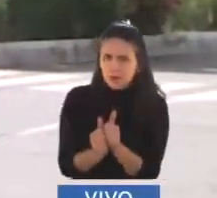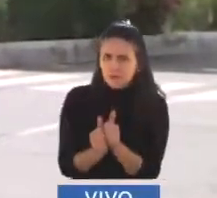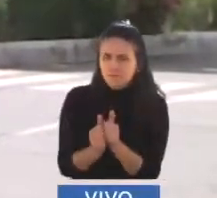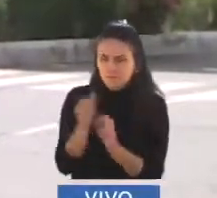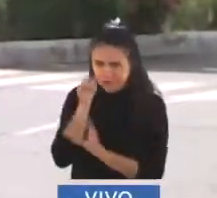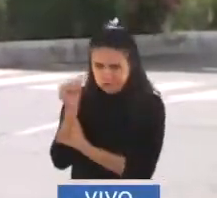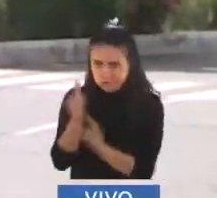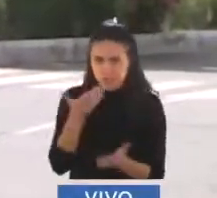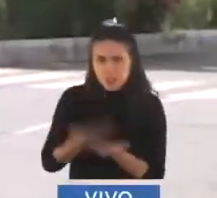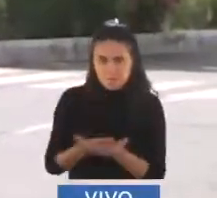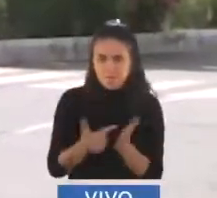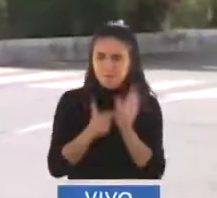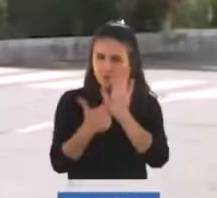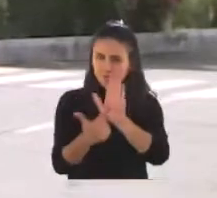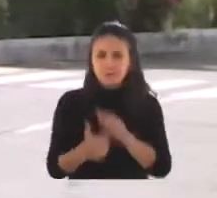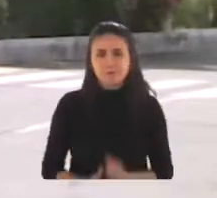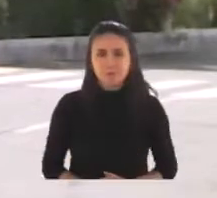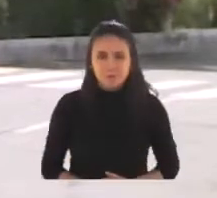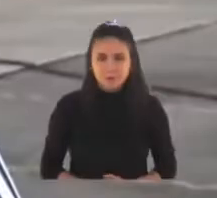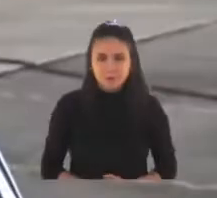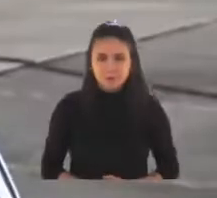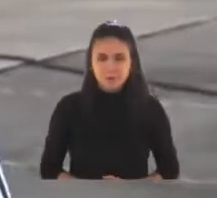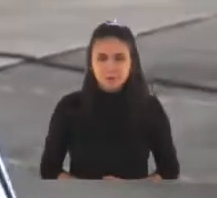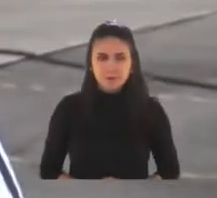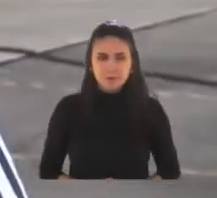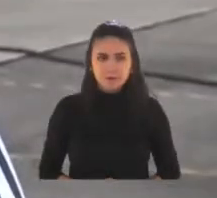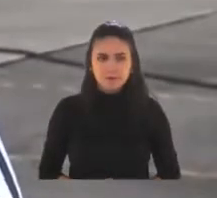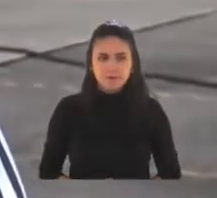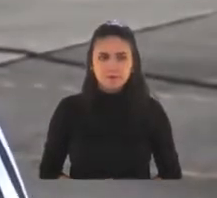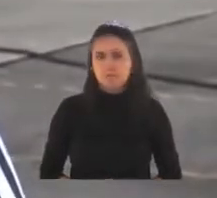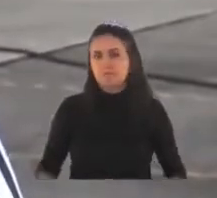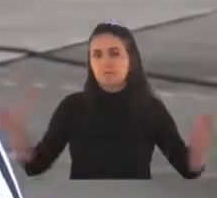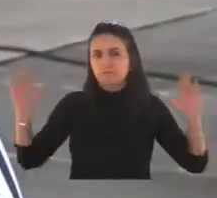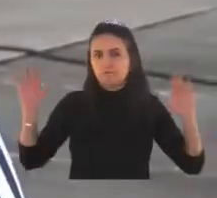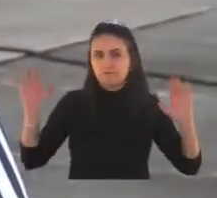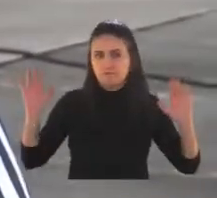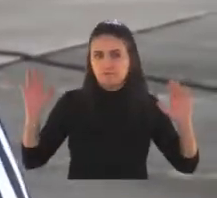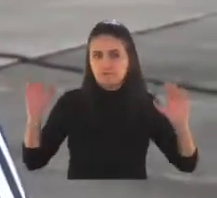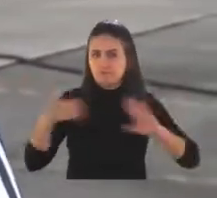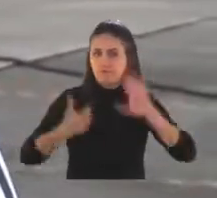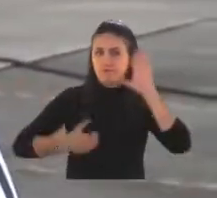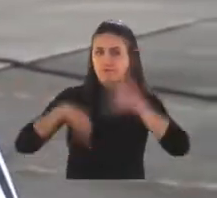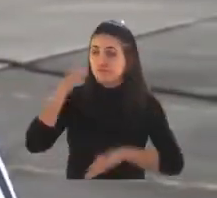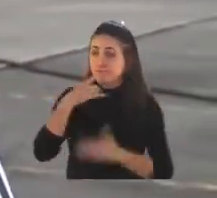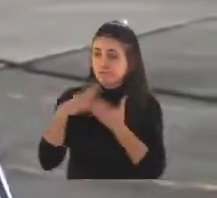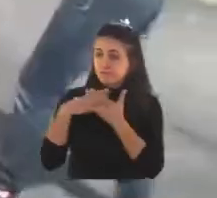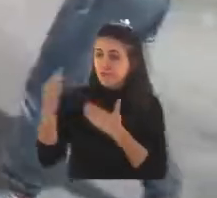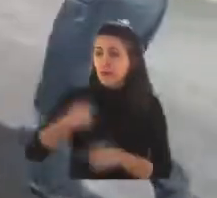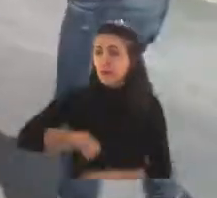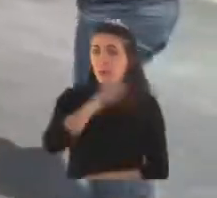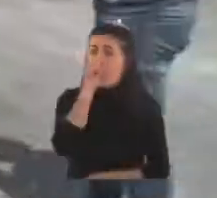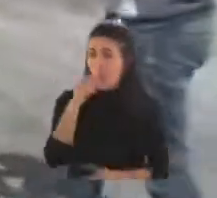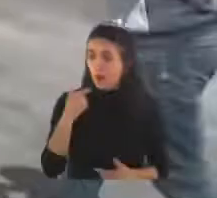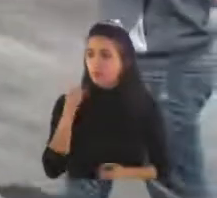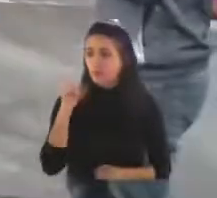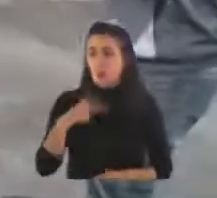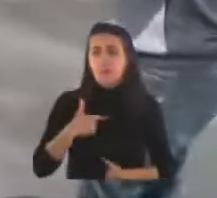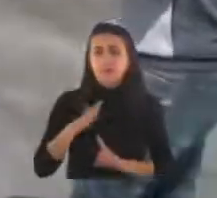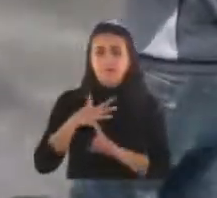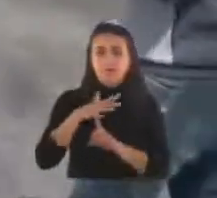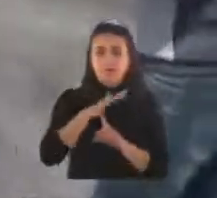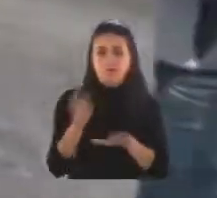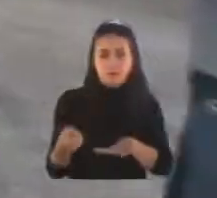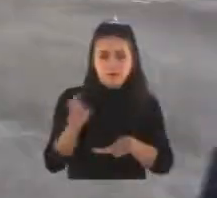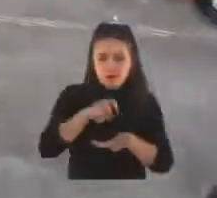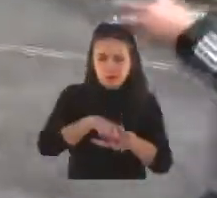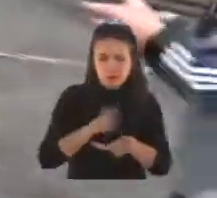vivimos en esta jornada no me le toca para él ya no se ganó la lotería de helicópteros y es que es ganarse la